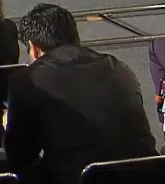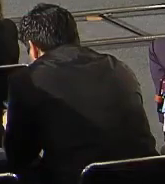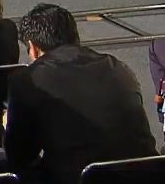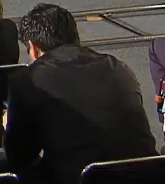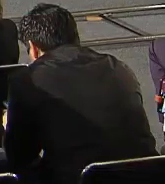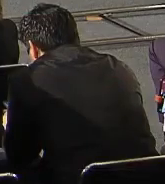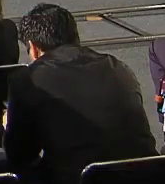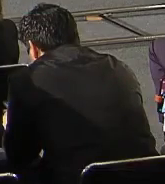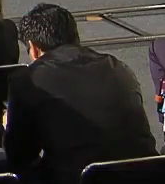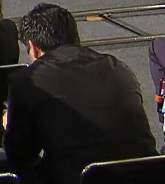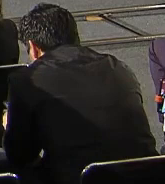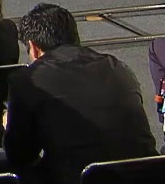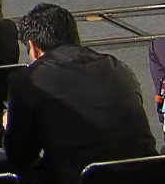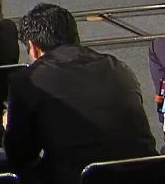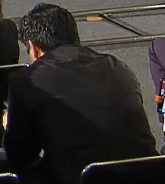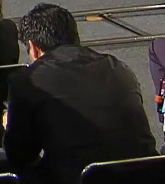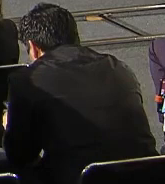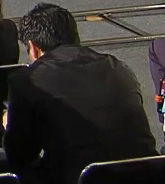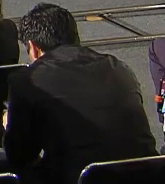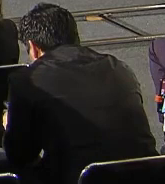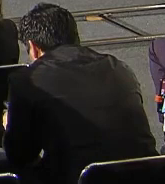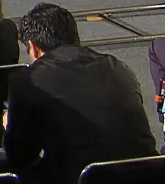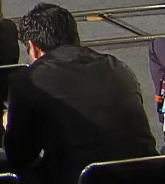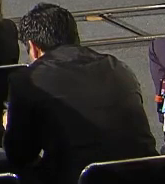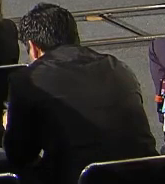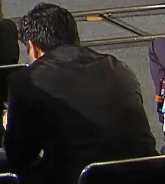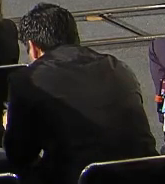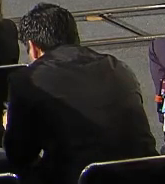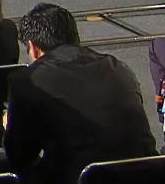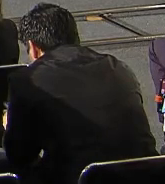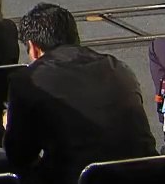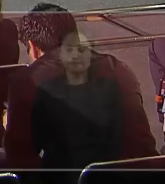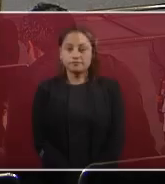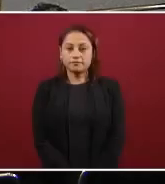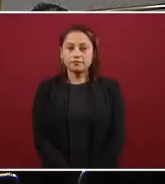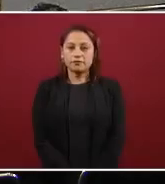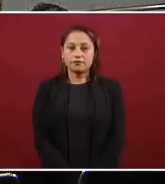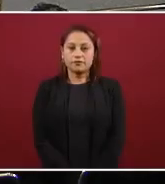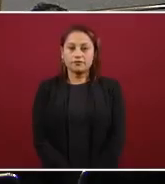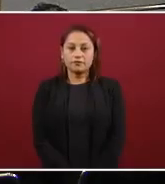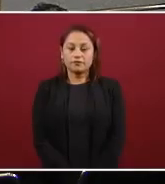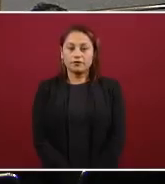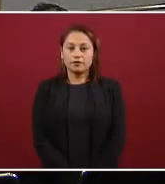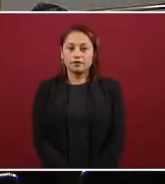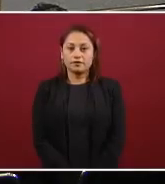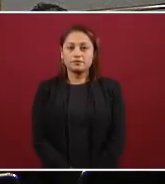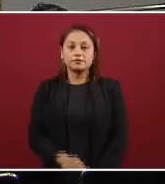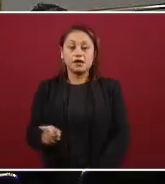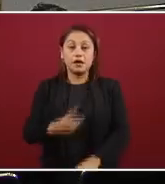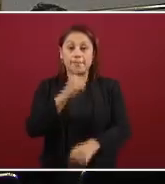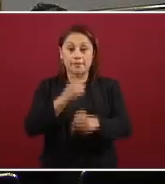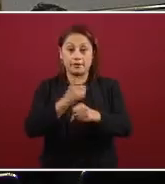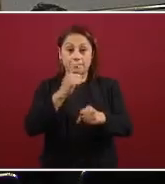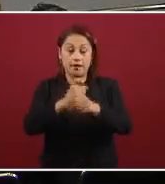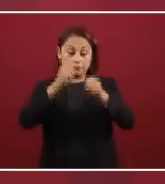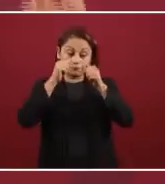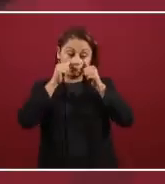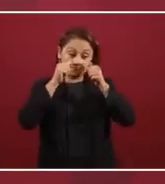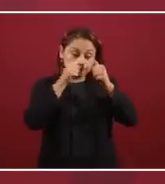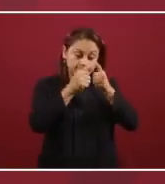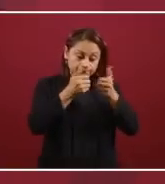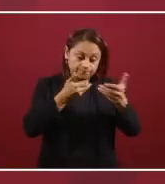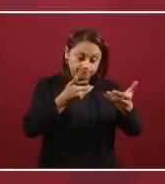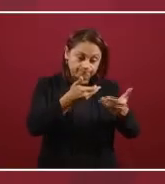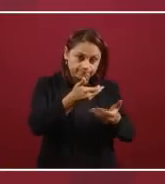Naciones Unidas y los estándares internacionales, se ha convocado esta primera etapa, como se señaló, de escuchemos primero, después dialoguemos